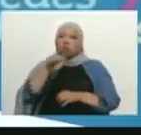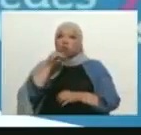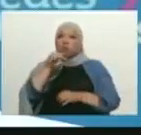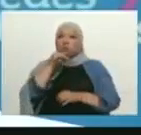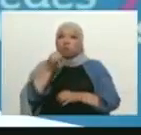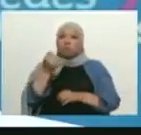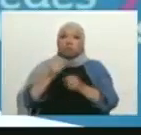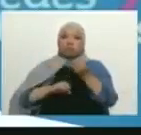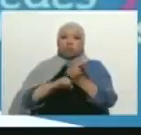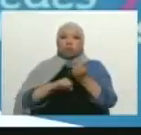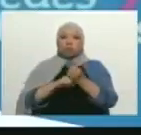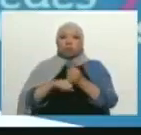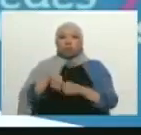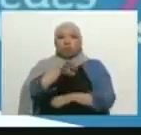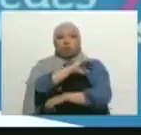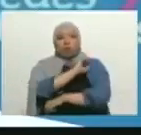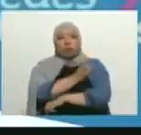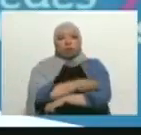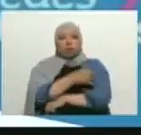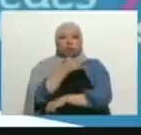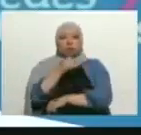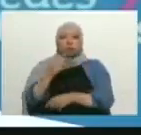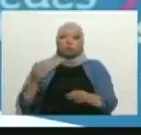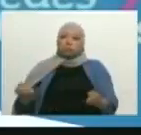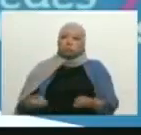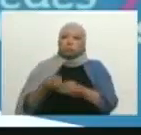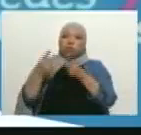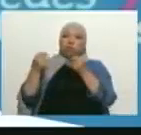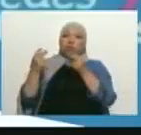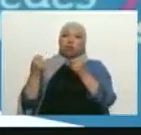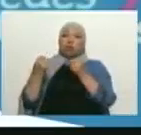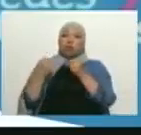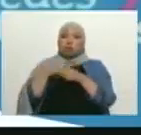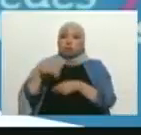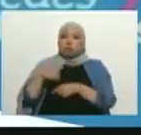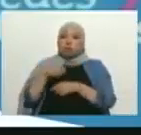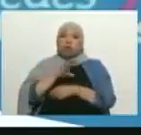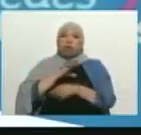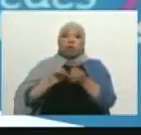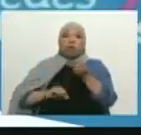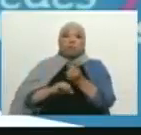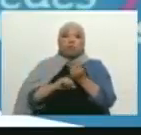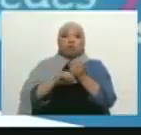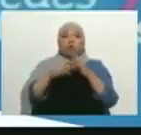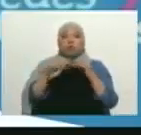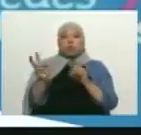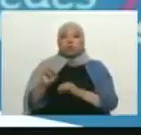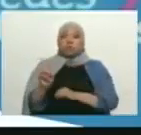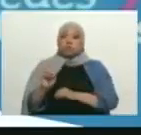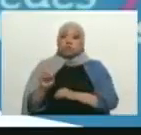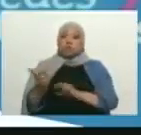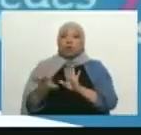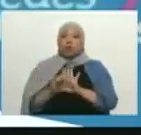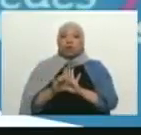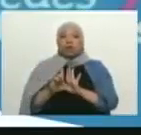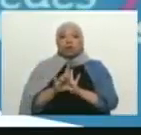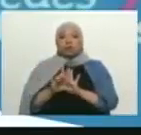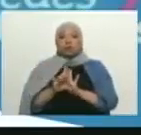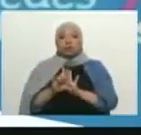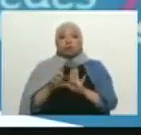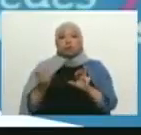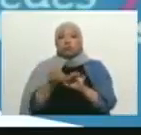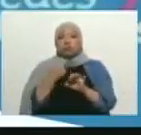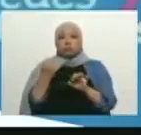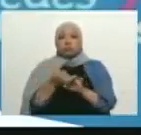con toda mi energía, mi espíritu y mi fuerza y pido el apoyo de todo el país a esta ley que está